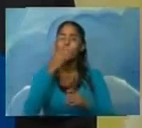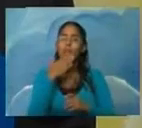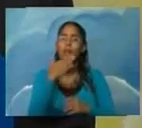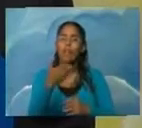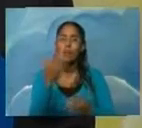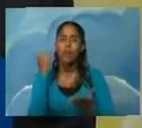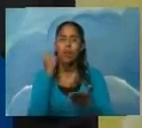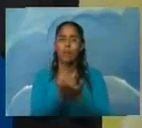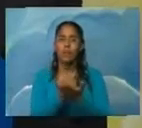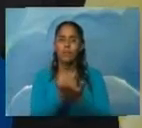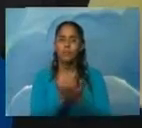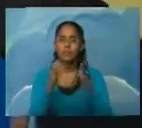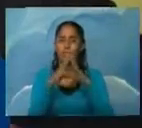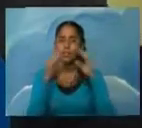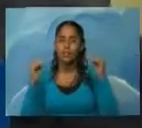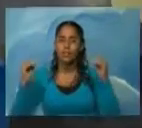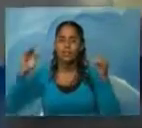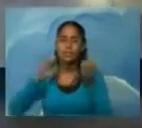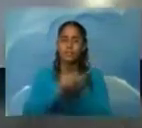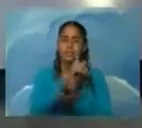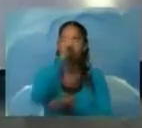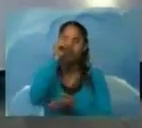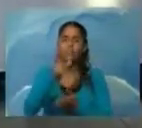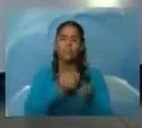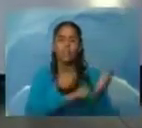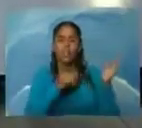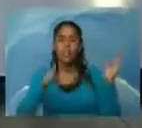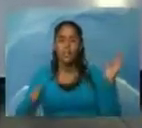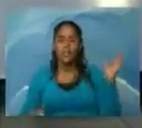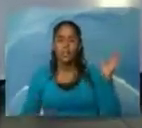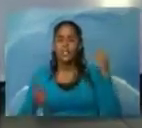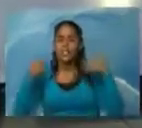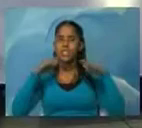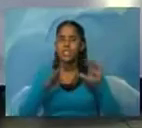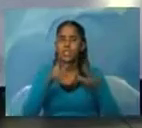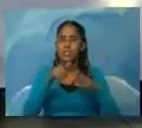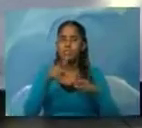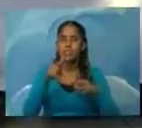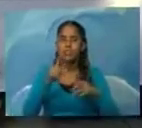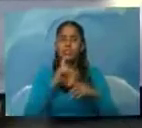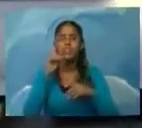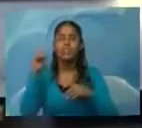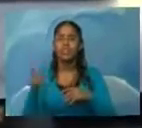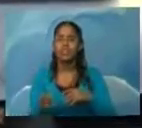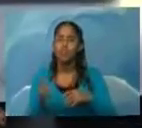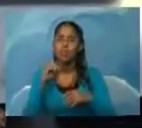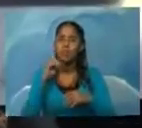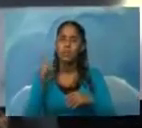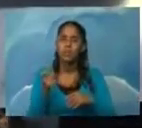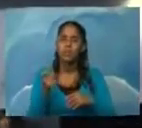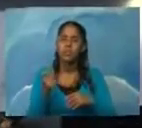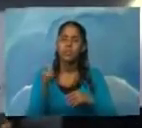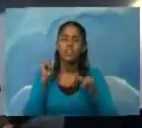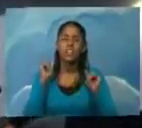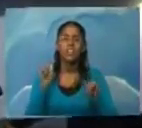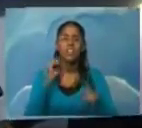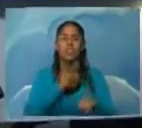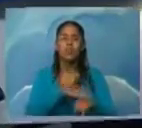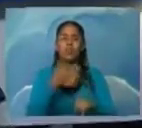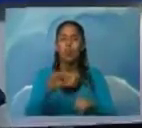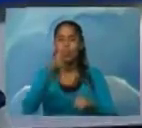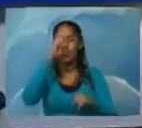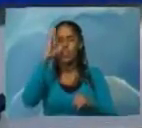y amén. Toda la gloria sea para el Señor. Quizás usted se haga una pregunta: ¿y por qué